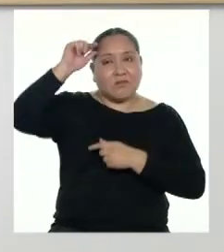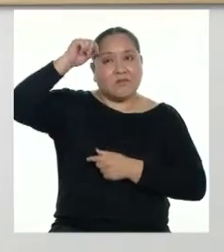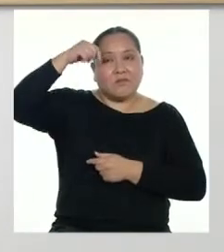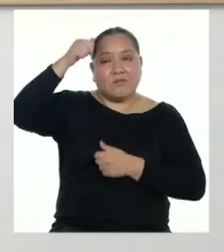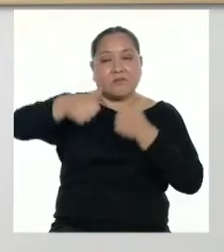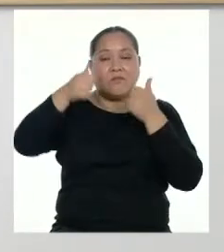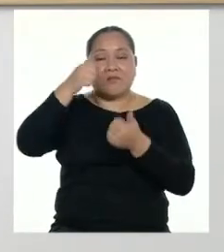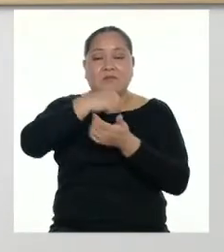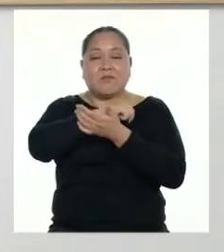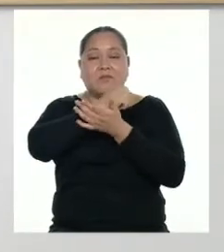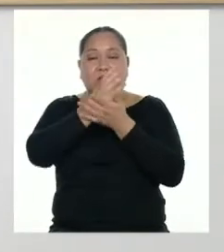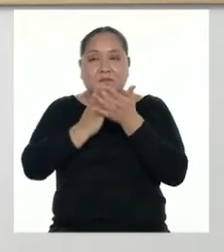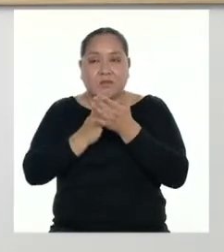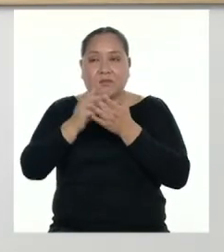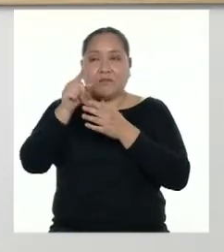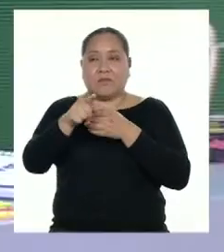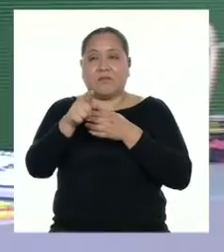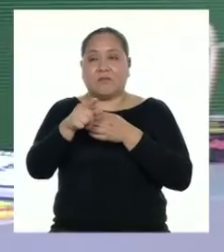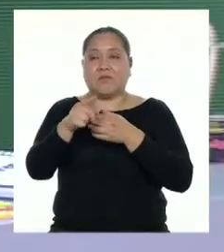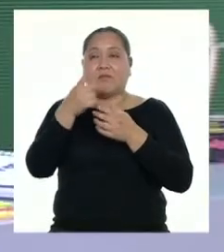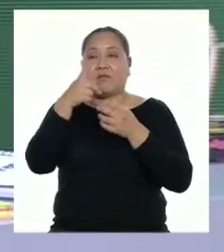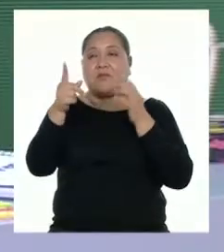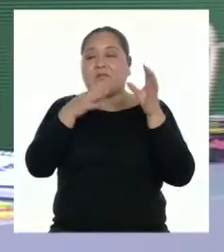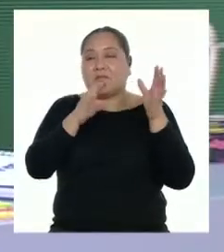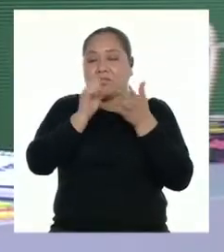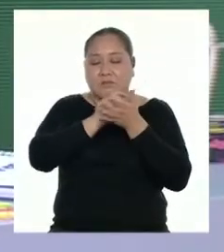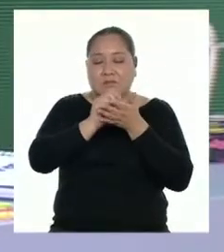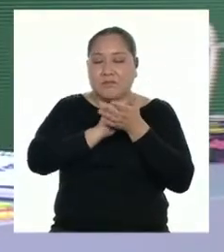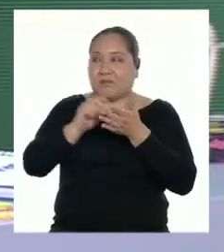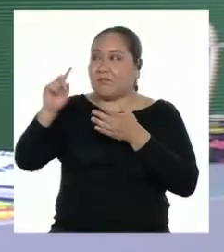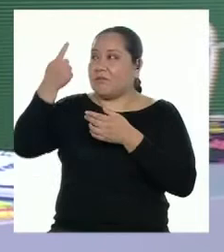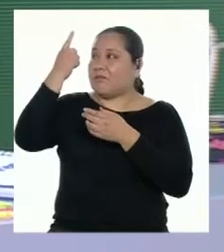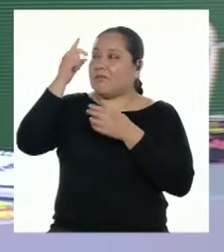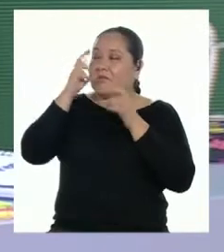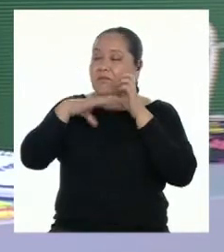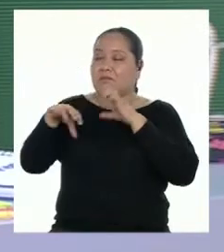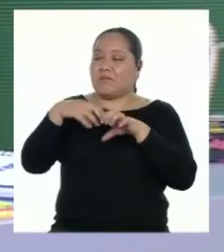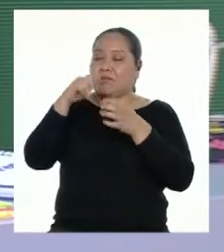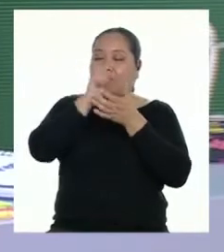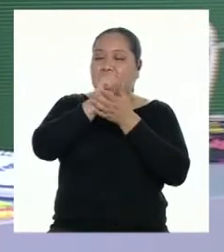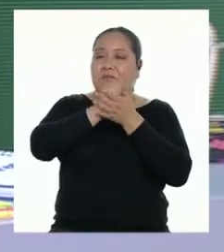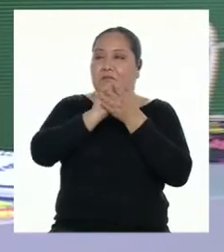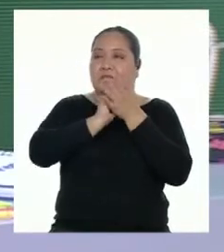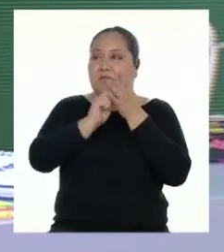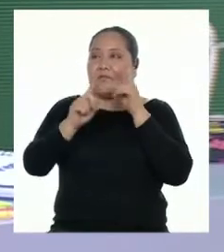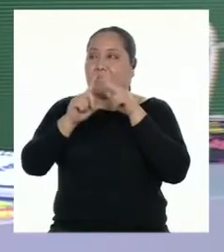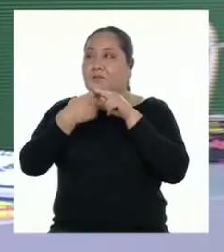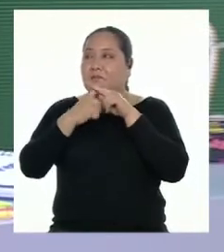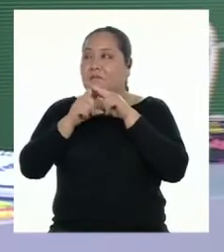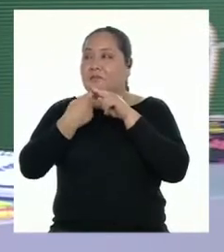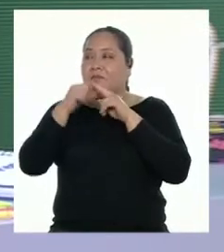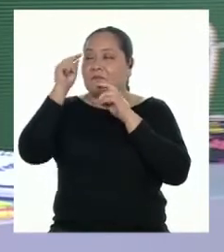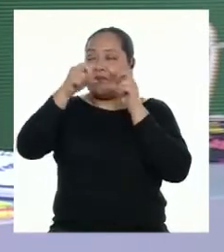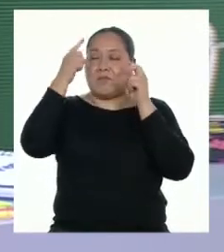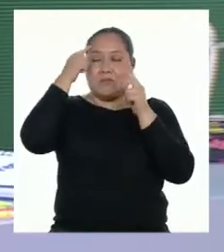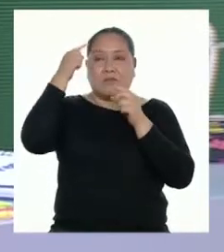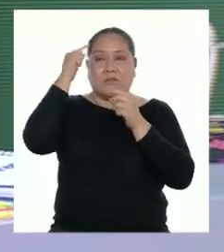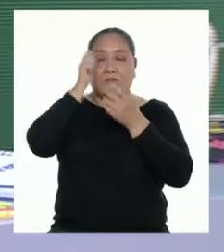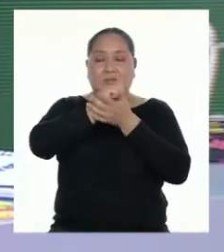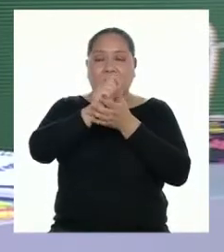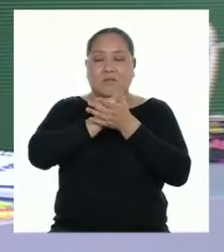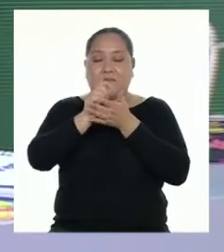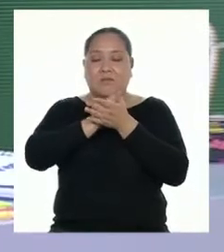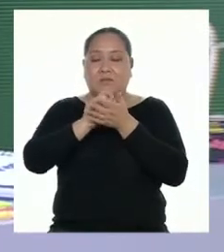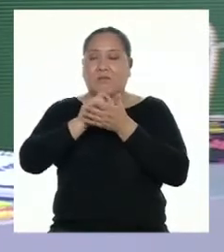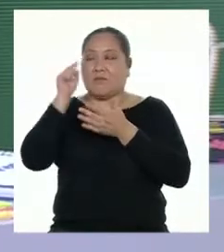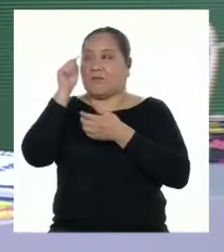revisando cuando nos planteamos esa pregunta? Es el primer criterio que vemos cuando empezamos a pensar en nuestro texto escrito. Con esta pregunta,